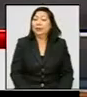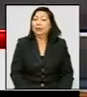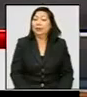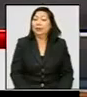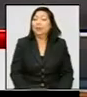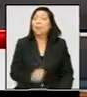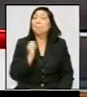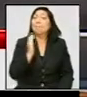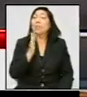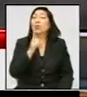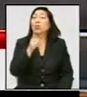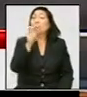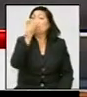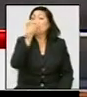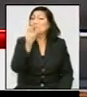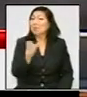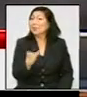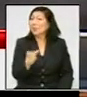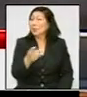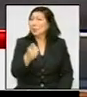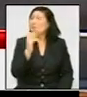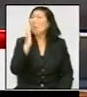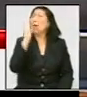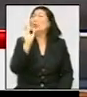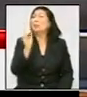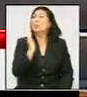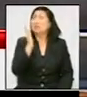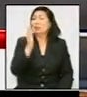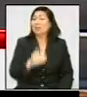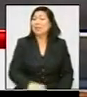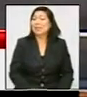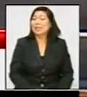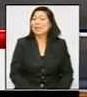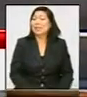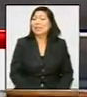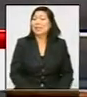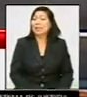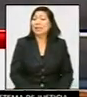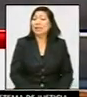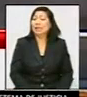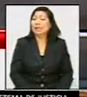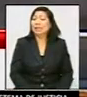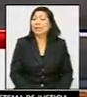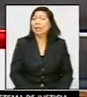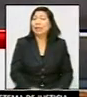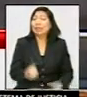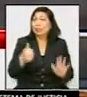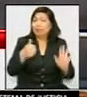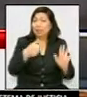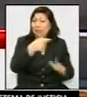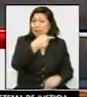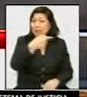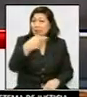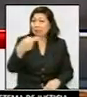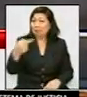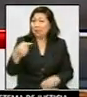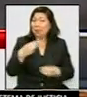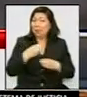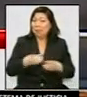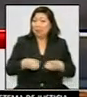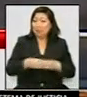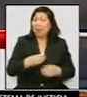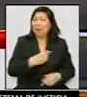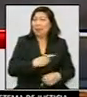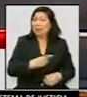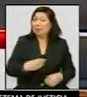pose autoritaria de su persona, señor presidente Saavedra. Mire, ha pasado 6 semanas y como miembro de la mesa